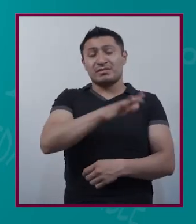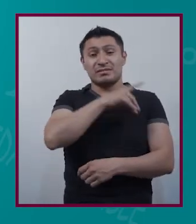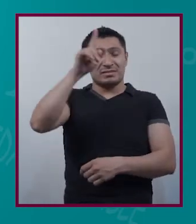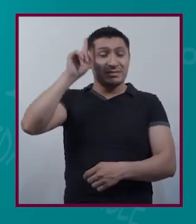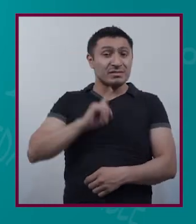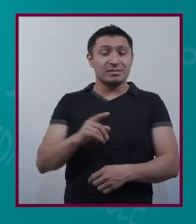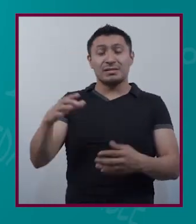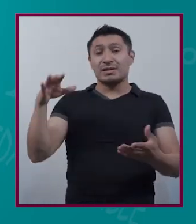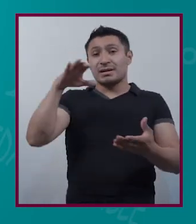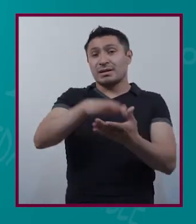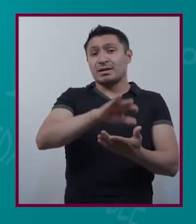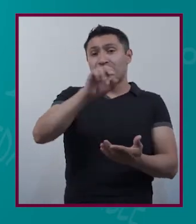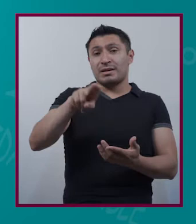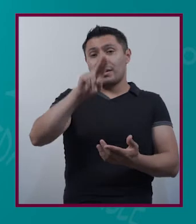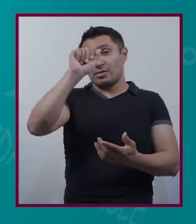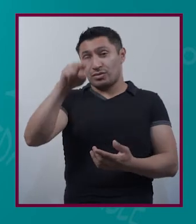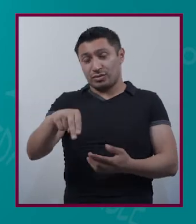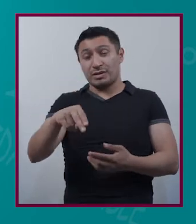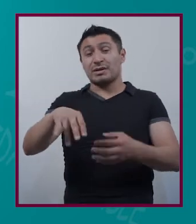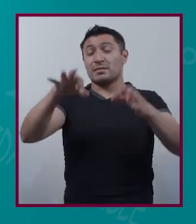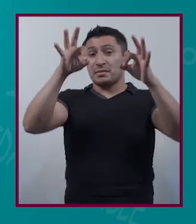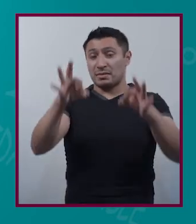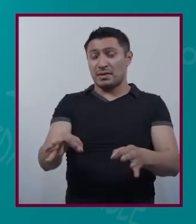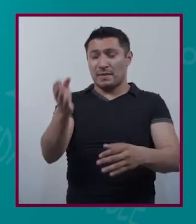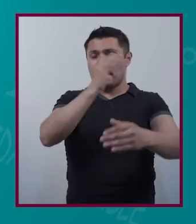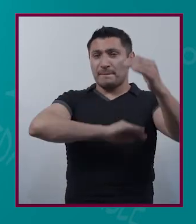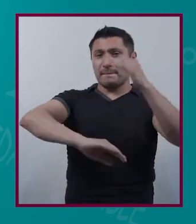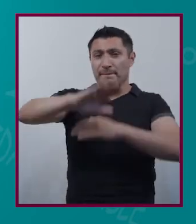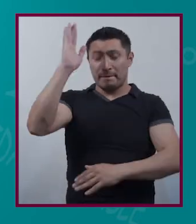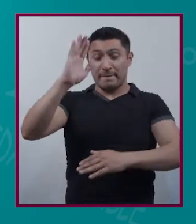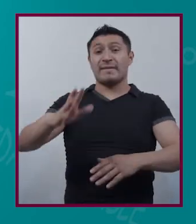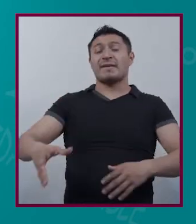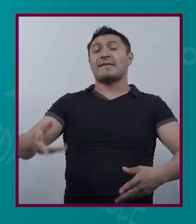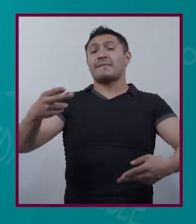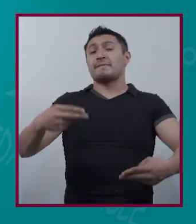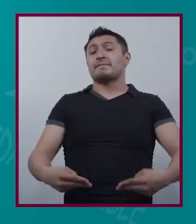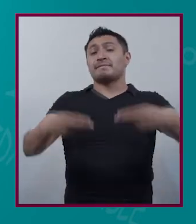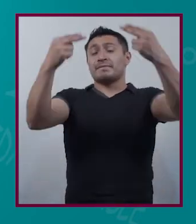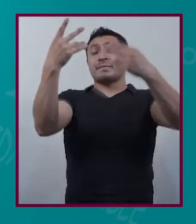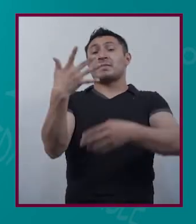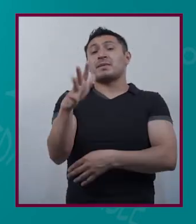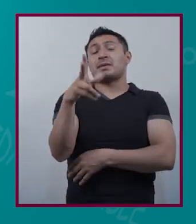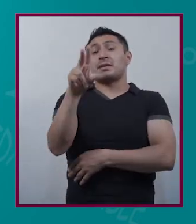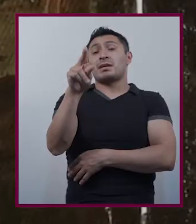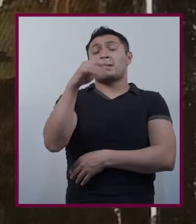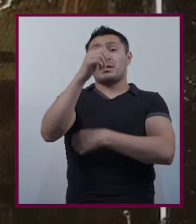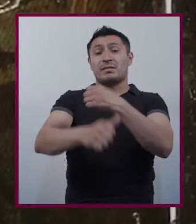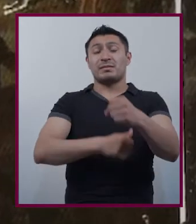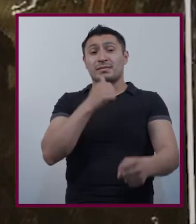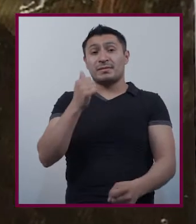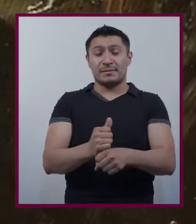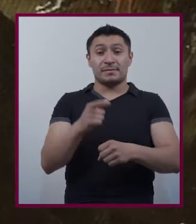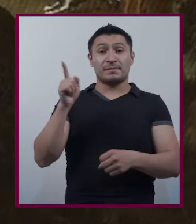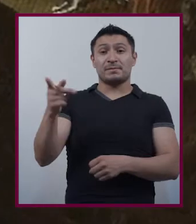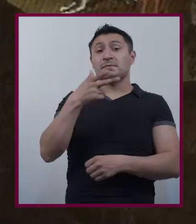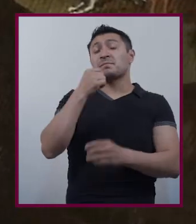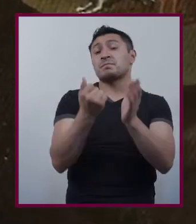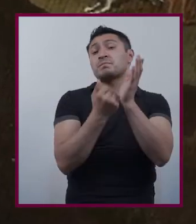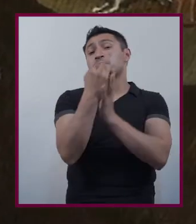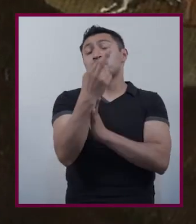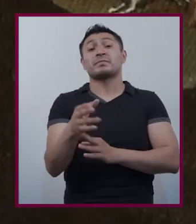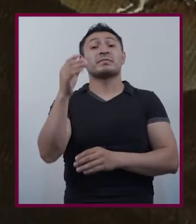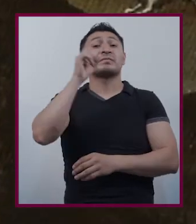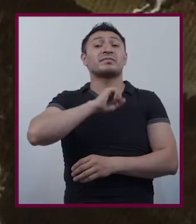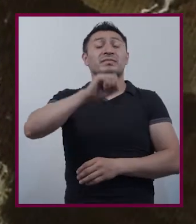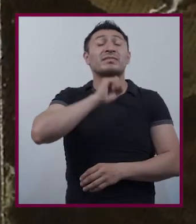casó con Juan Ignacio Briones, un exitoso comerciante de alrededor de 80 años. Siendo él un hombre mayor, dicen